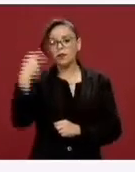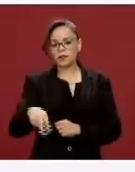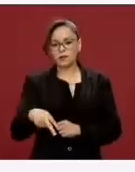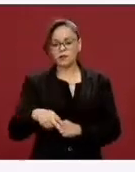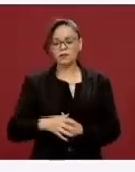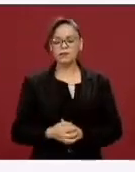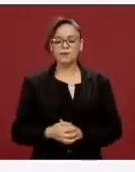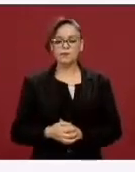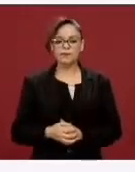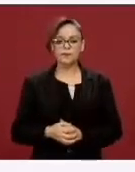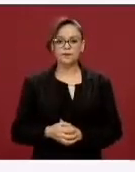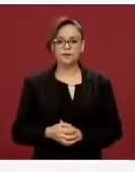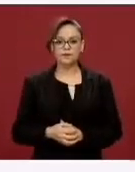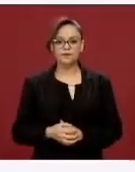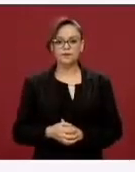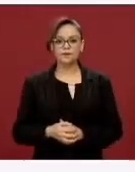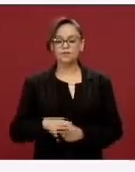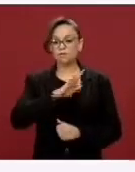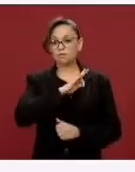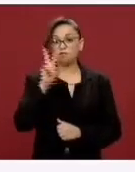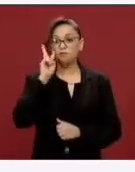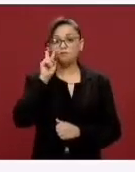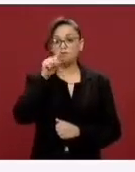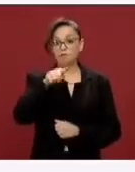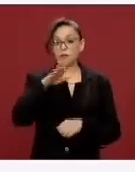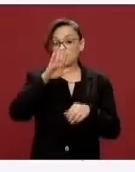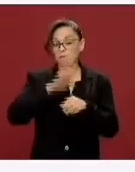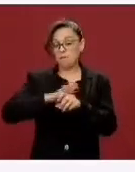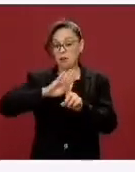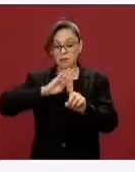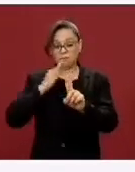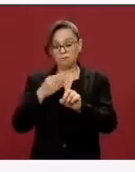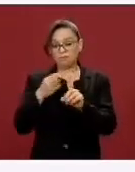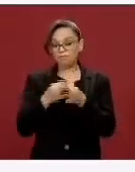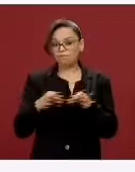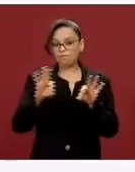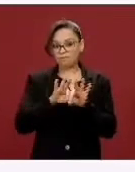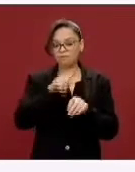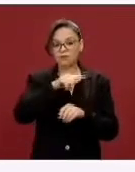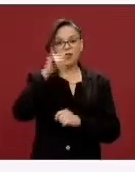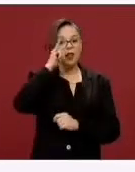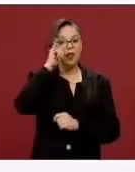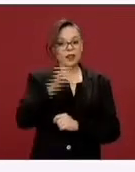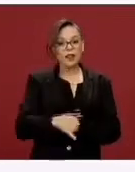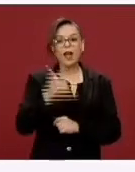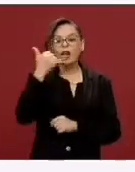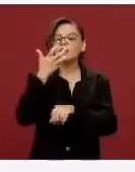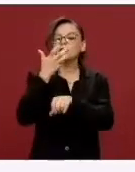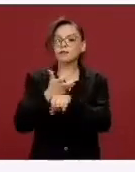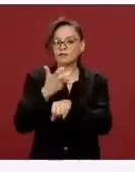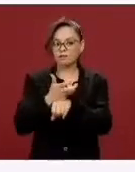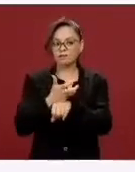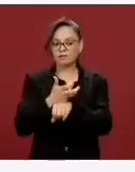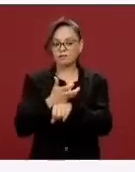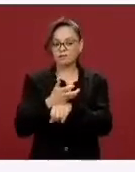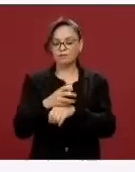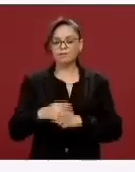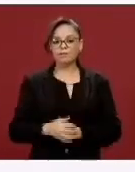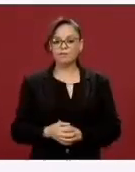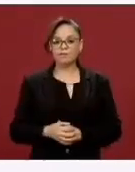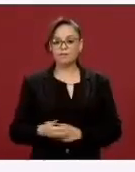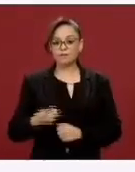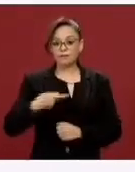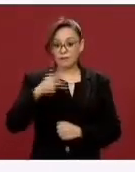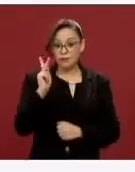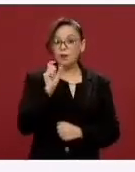Vamos a enfatizar dos países, en este caso va a ser Italia y va a ser también Estados Unidos, pero la misma situación